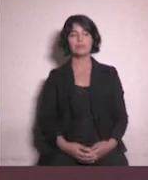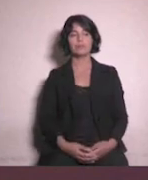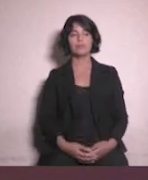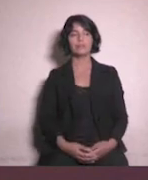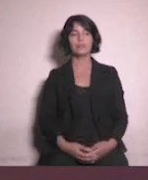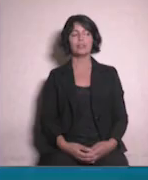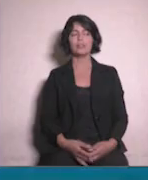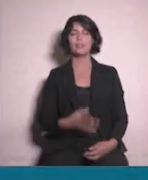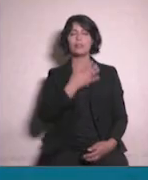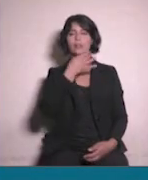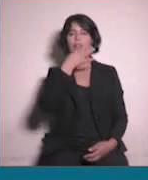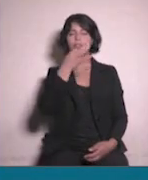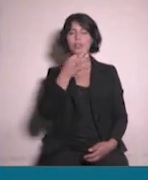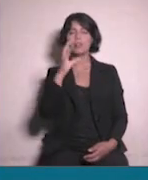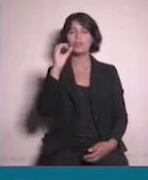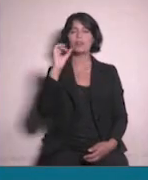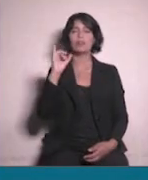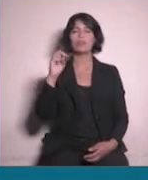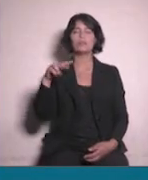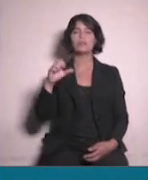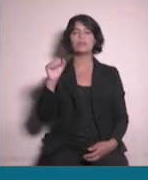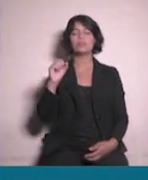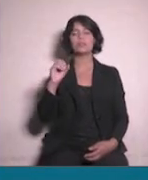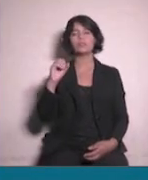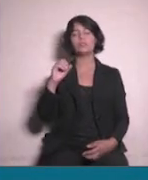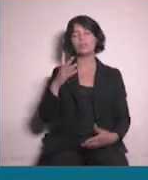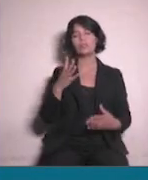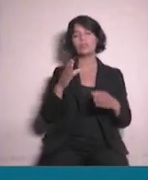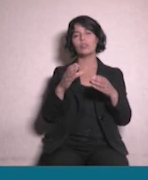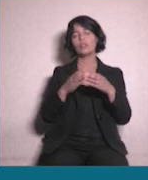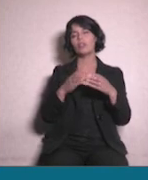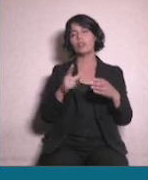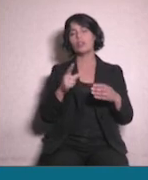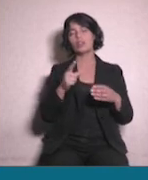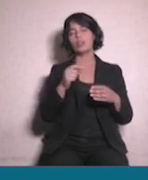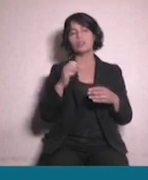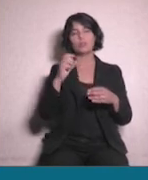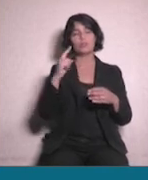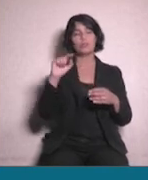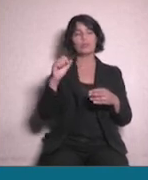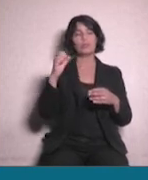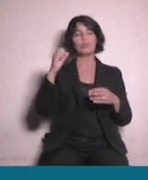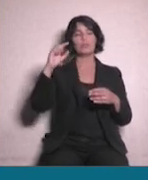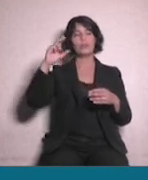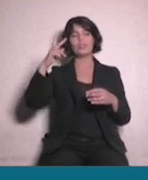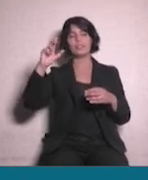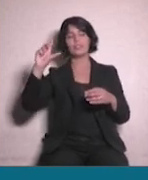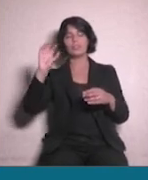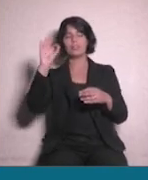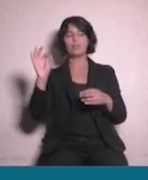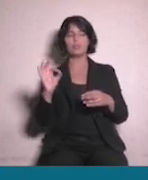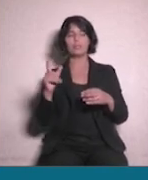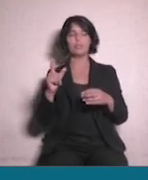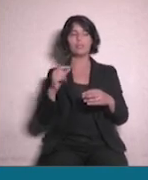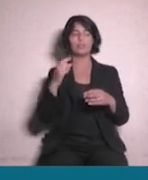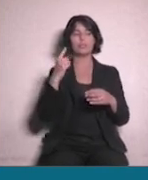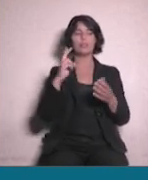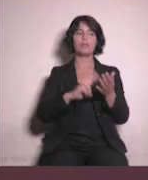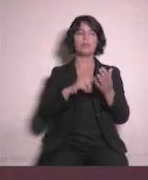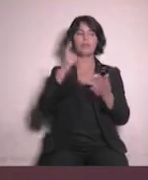¿Por qué dicen que la comisión es un 1,27% si en realidad es un 12,7% de lo que cotizas?